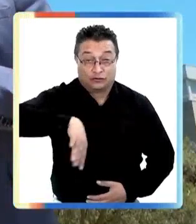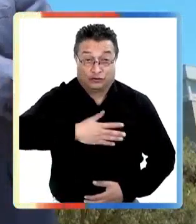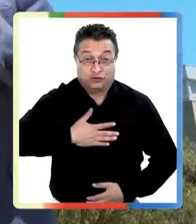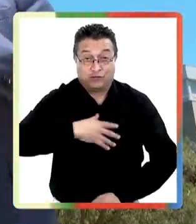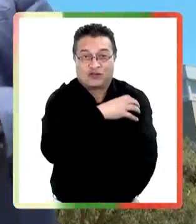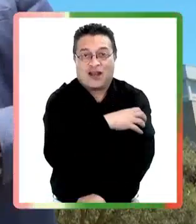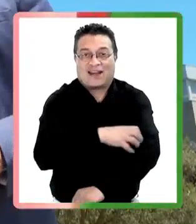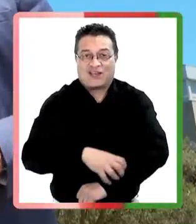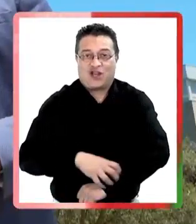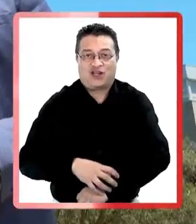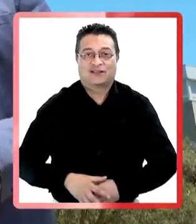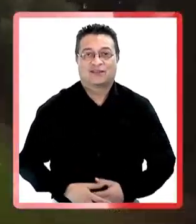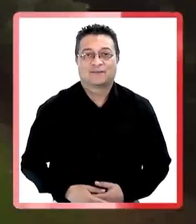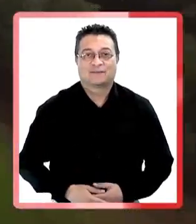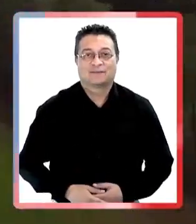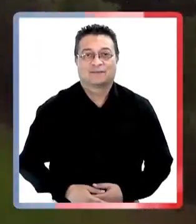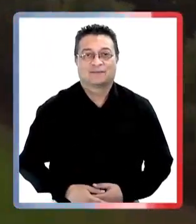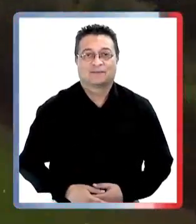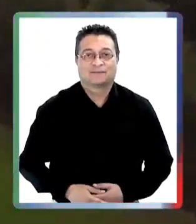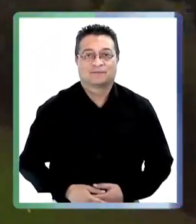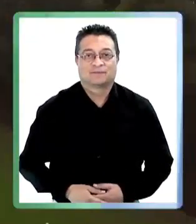Somos las regiones.